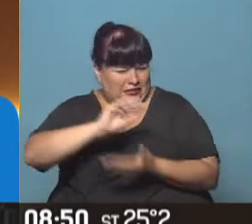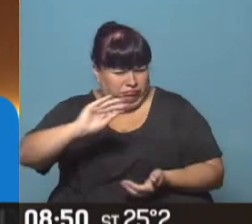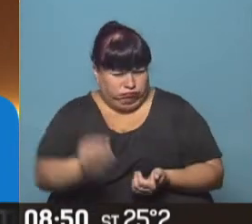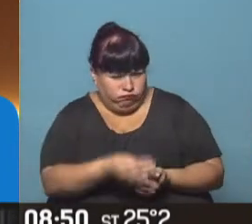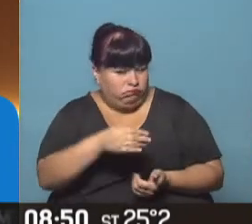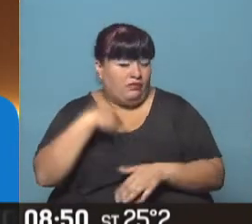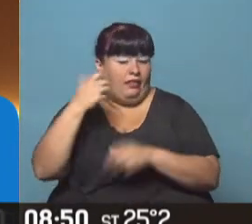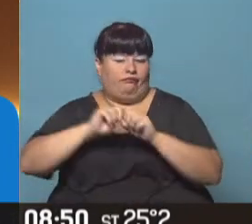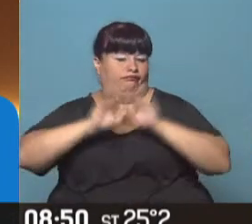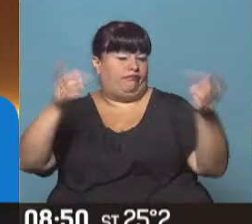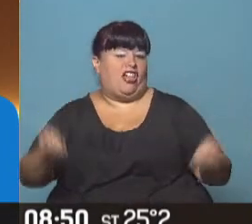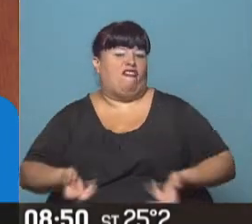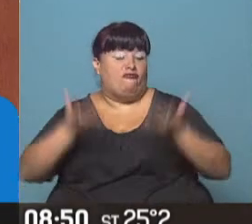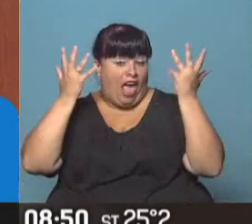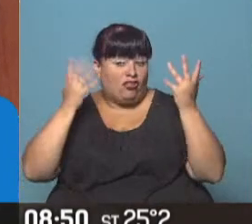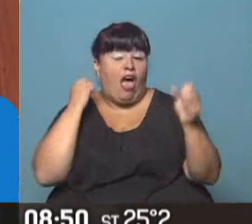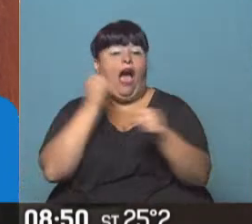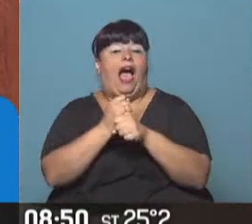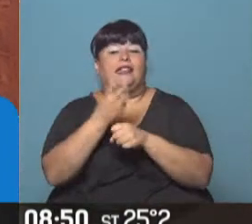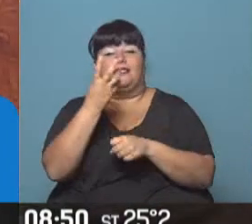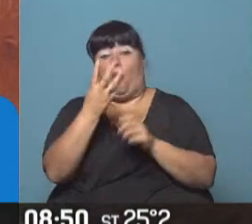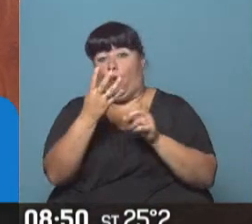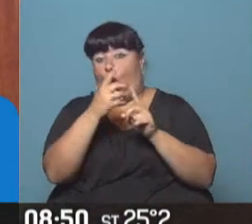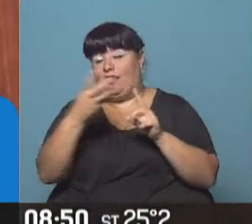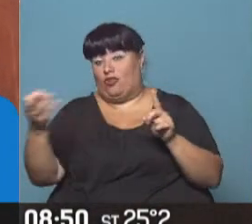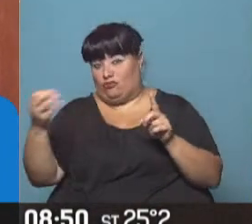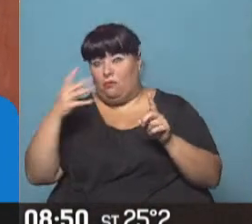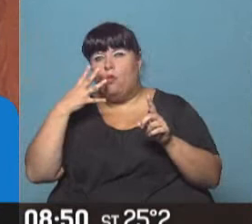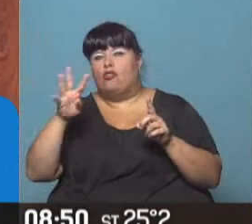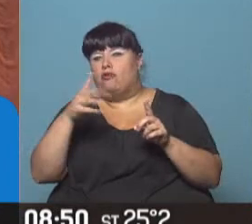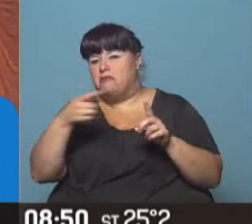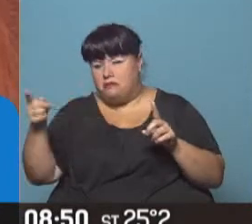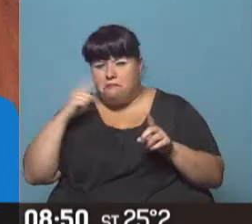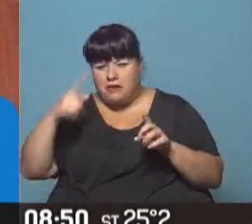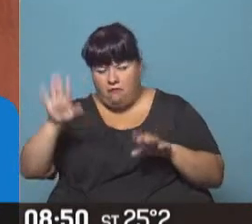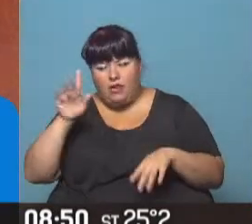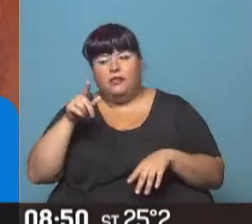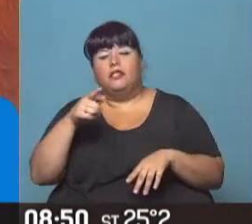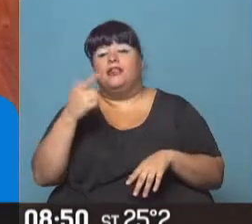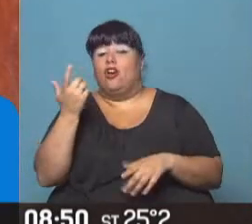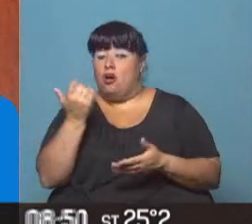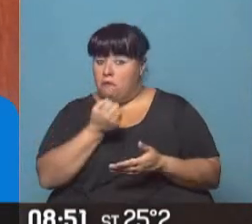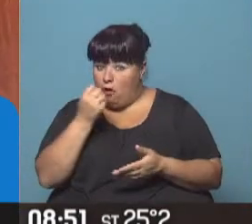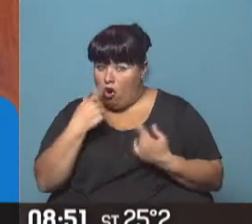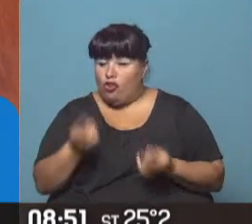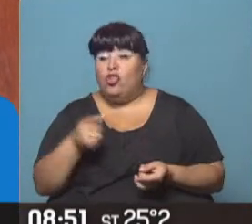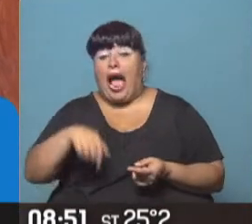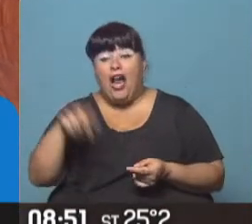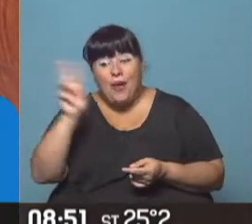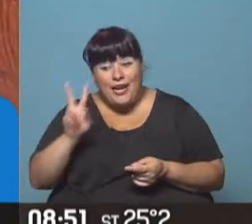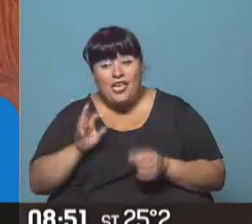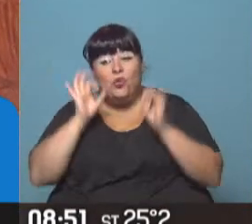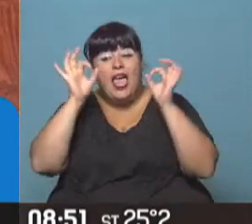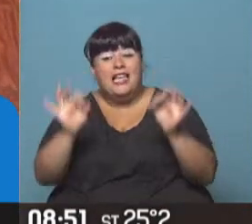públicas y todo desbordó en inflación y llegamos a los 4 dígitos de inflación en ese momento. Y un punto no menor, en este momento Venezuela está llegando